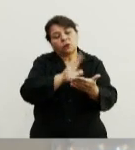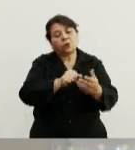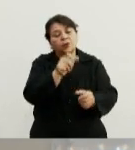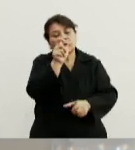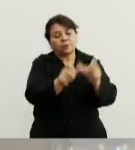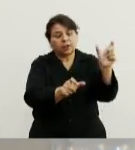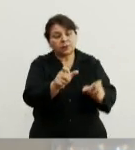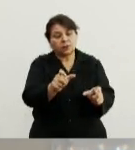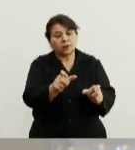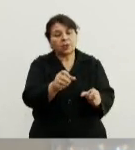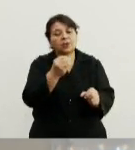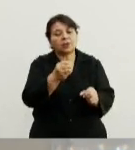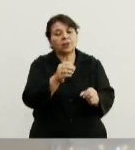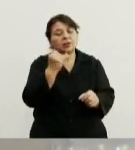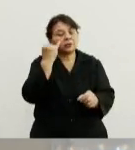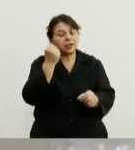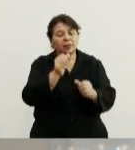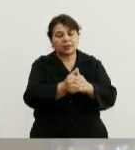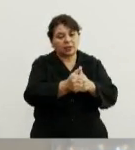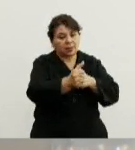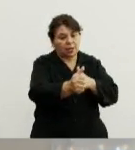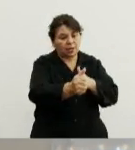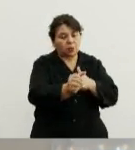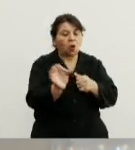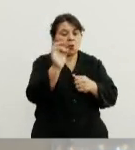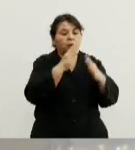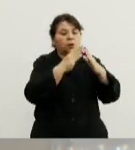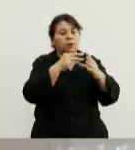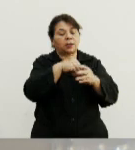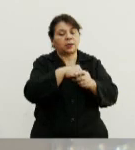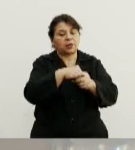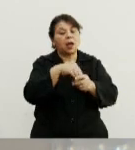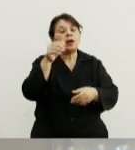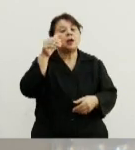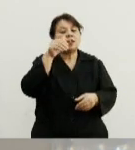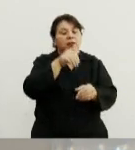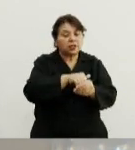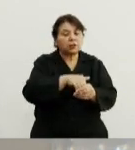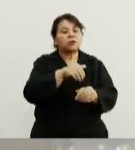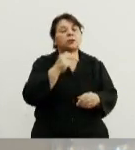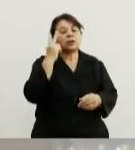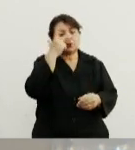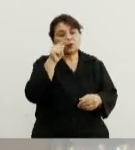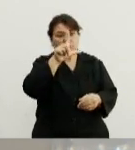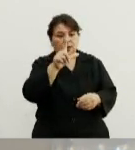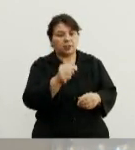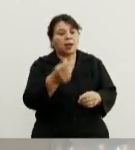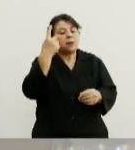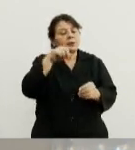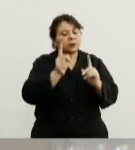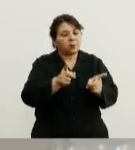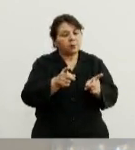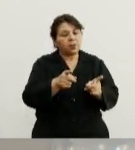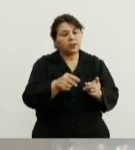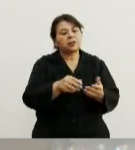encuentran en el aislamiento o en la cuarentena en los hoteles pero también se está haciendo el testeo